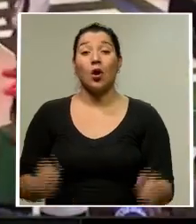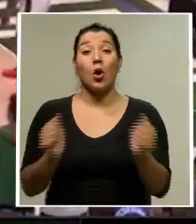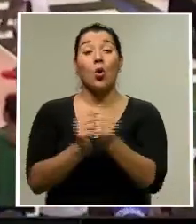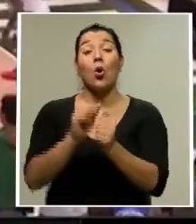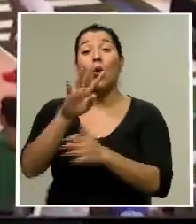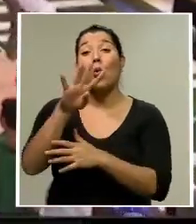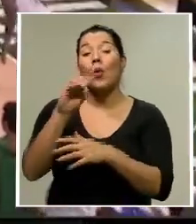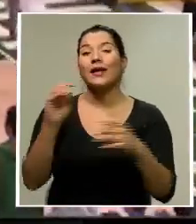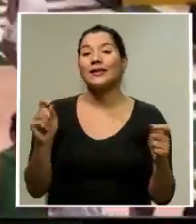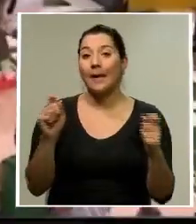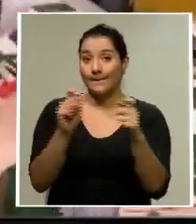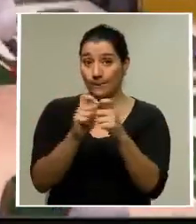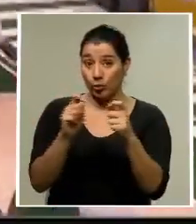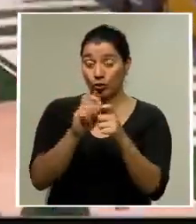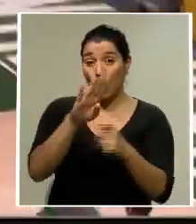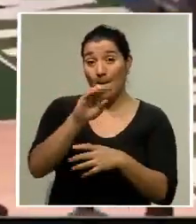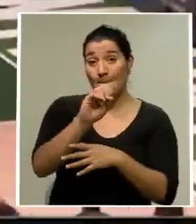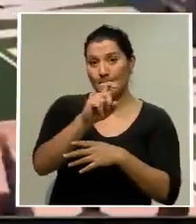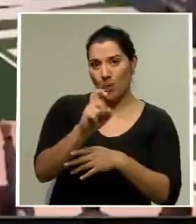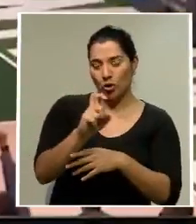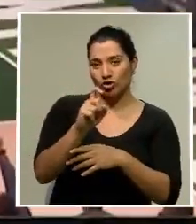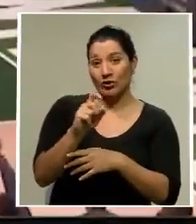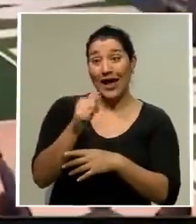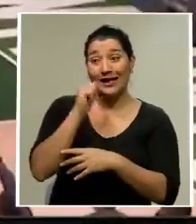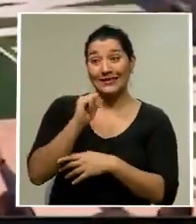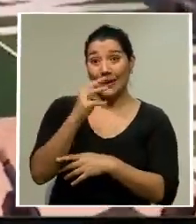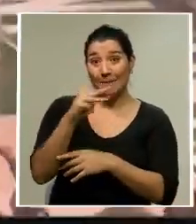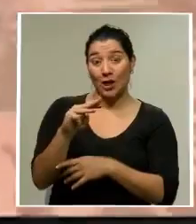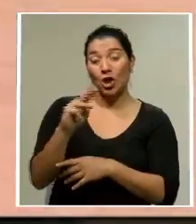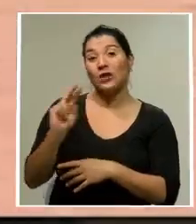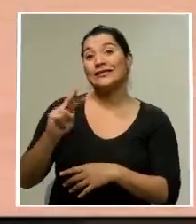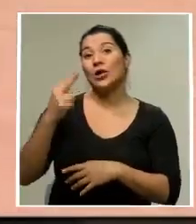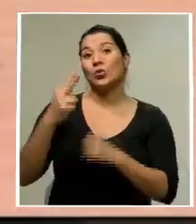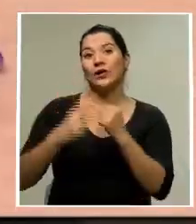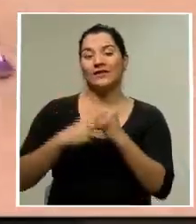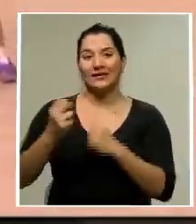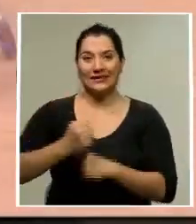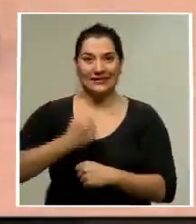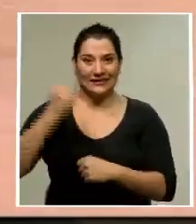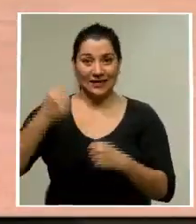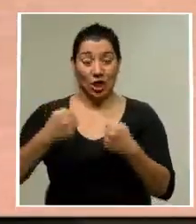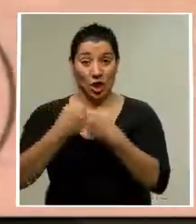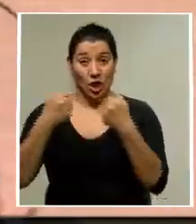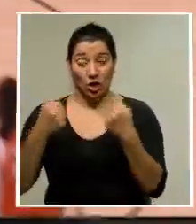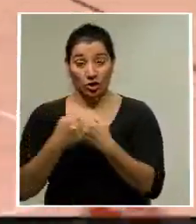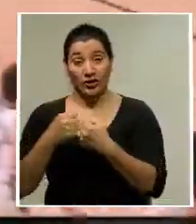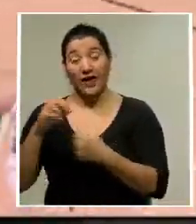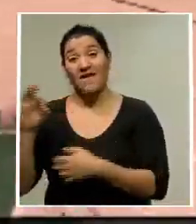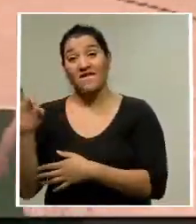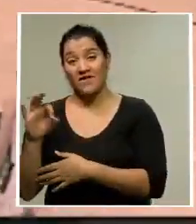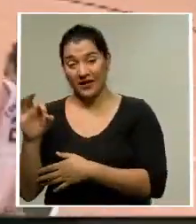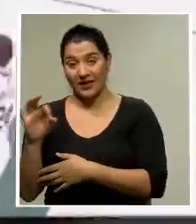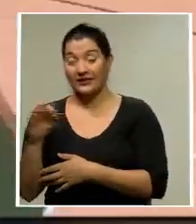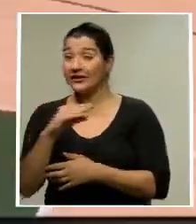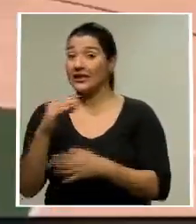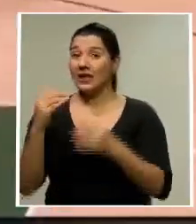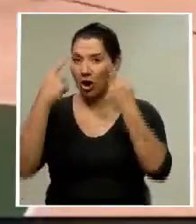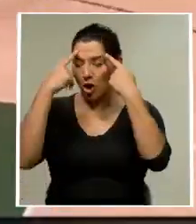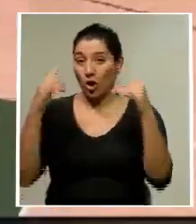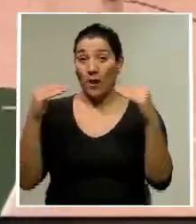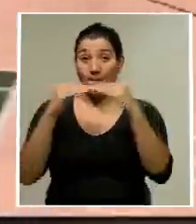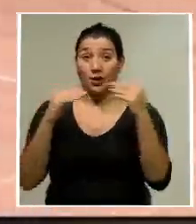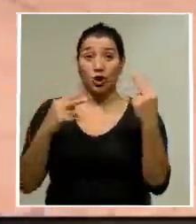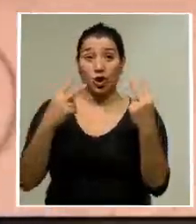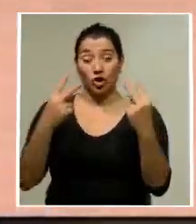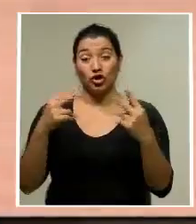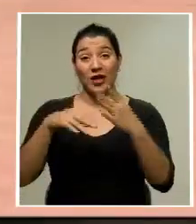Chris Middleton, los Bucks de Milwaukee lograron este miércoles su segunda victoria consecutiva ante los Suns de Phoenix y colocaron un empate